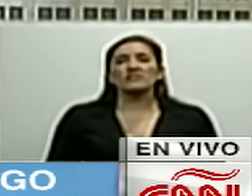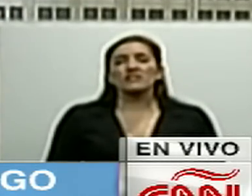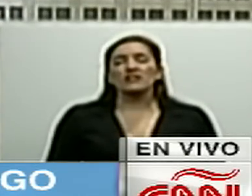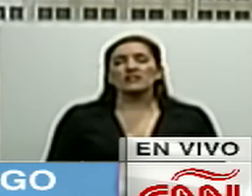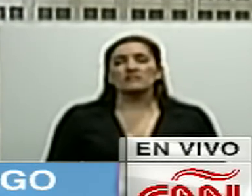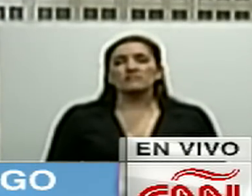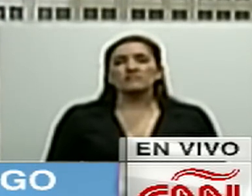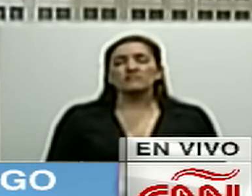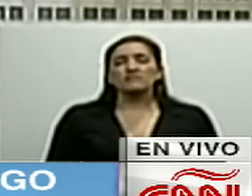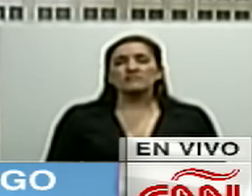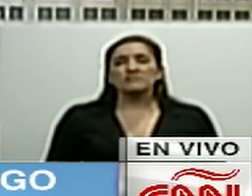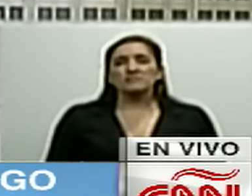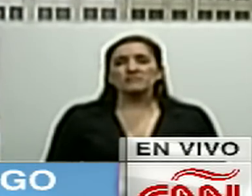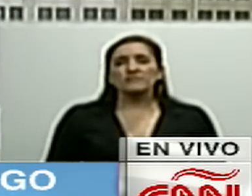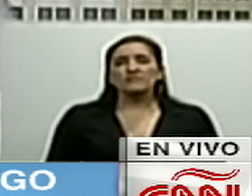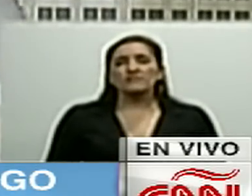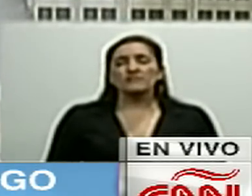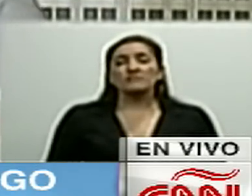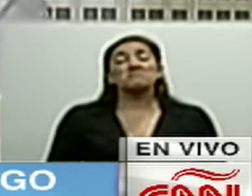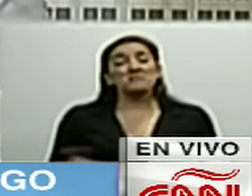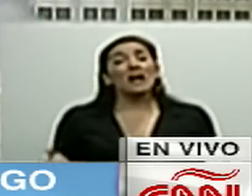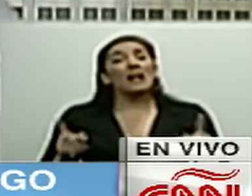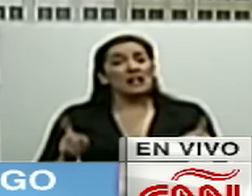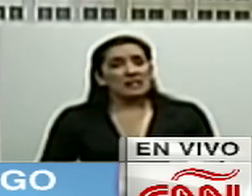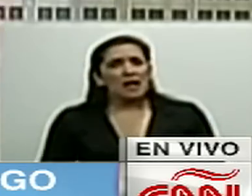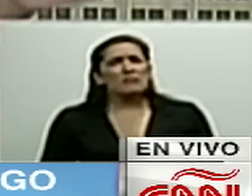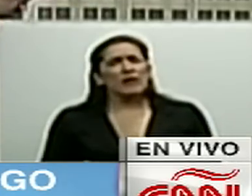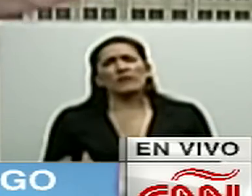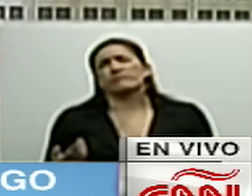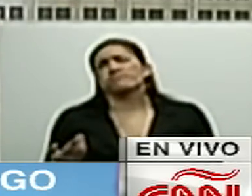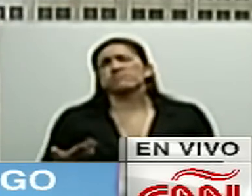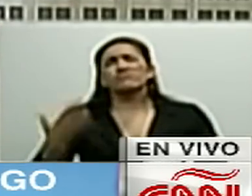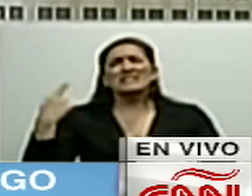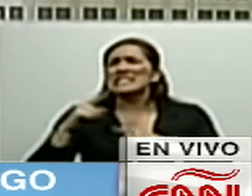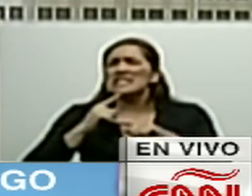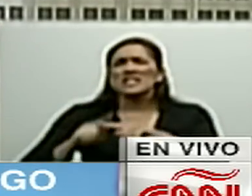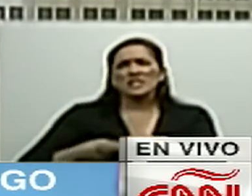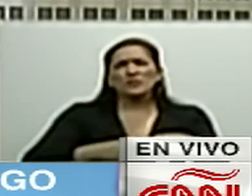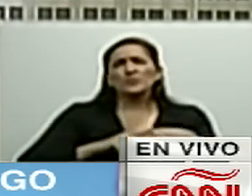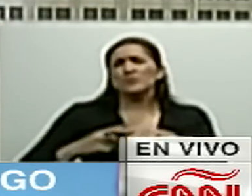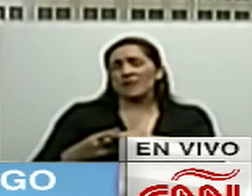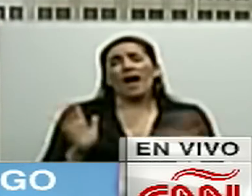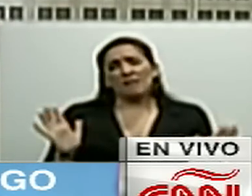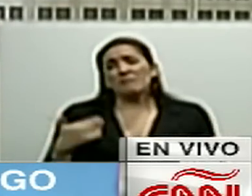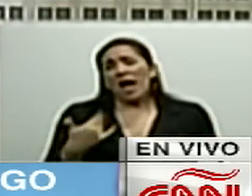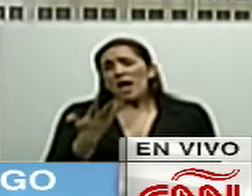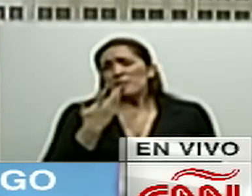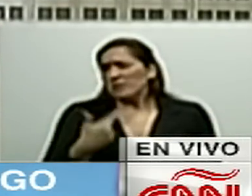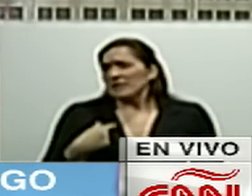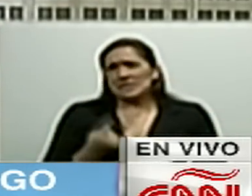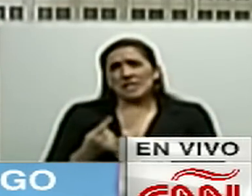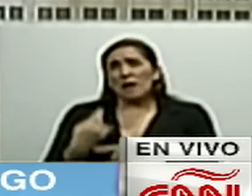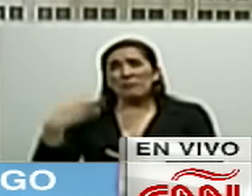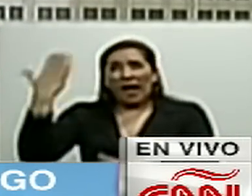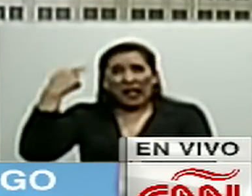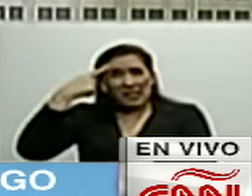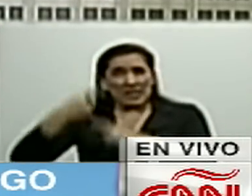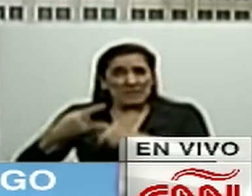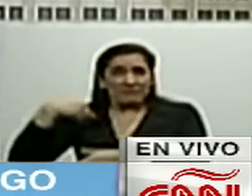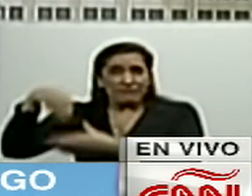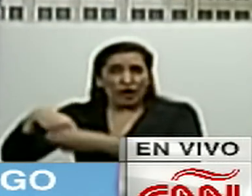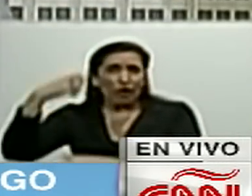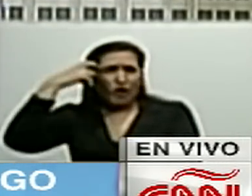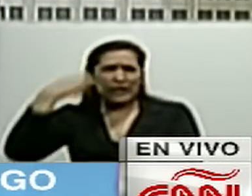andando los instrumentos legales que les otorgan los contratos firmados con los acreedores que se acogieron a los